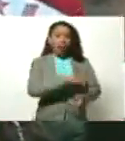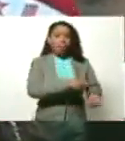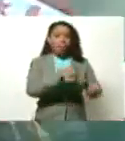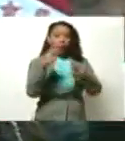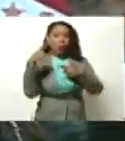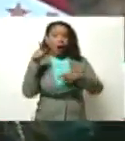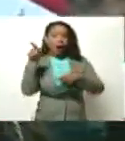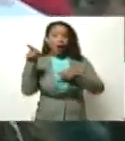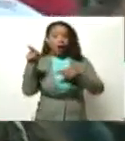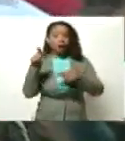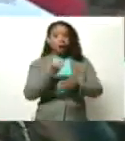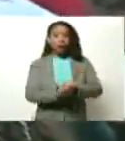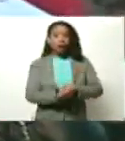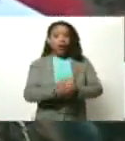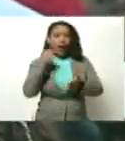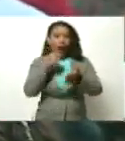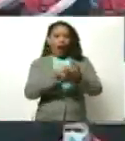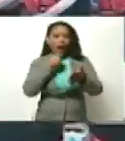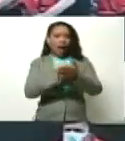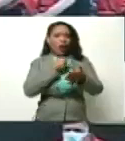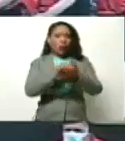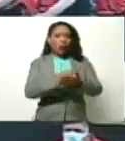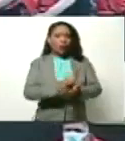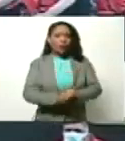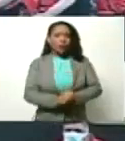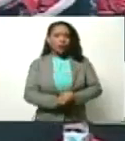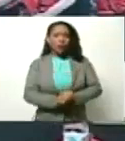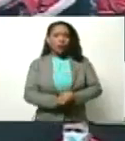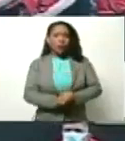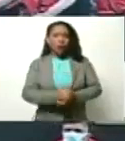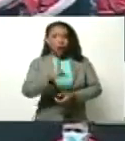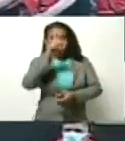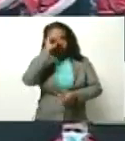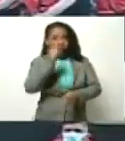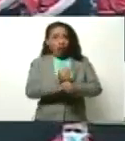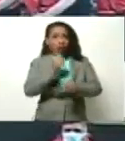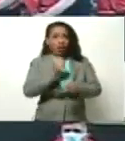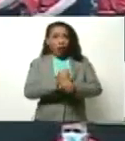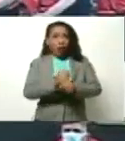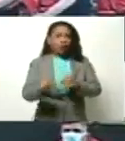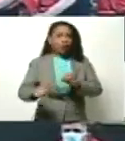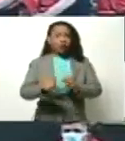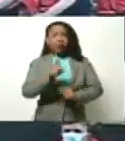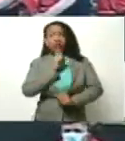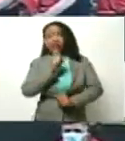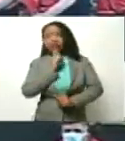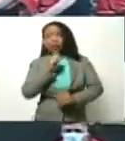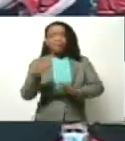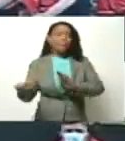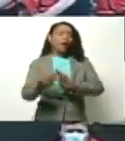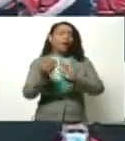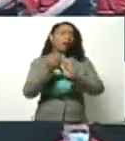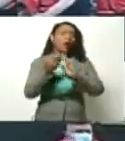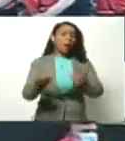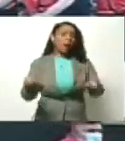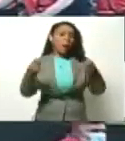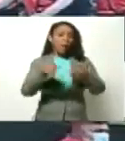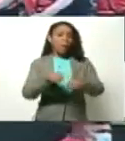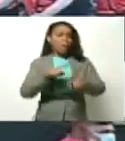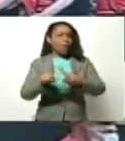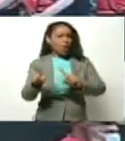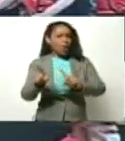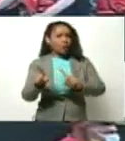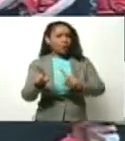allí en la lucha permanente en una gestión compleja por la sanción y los bloqueos pero